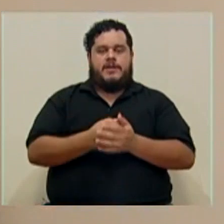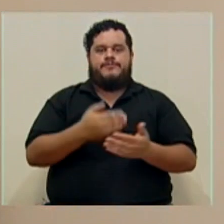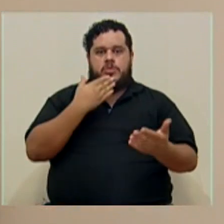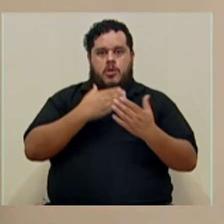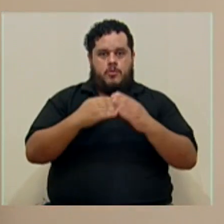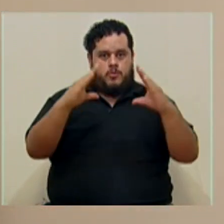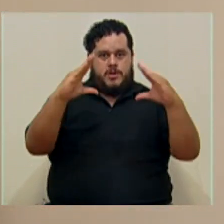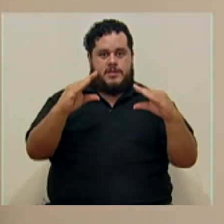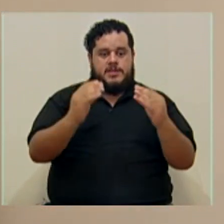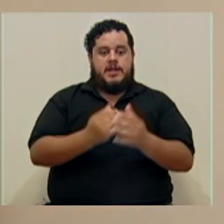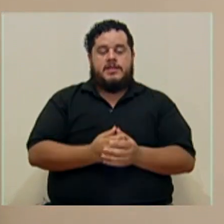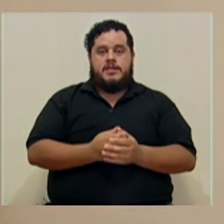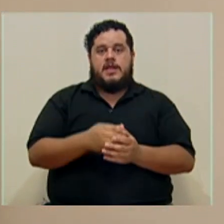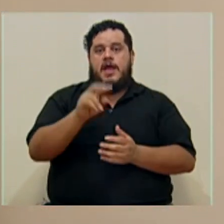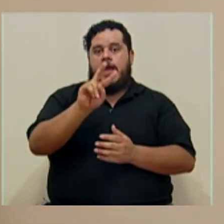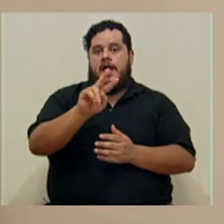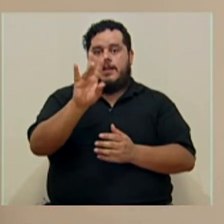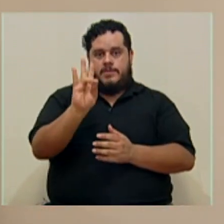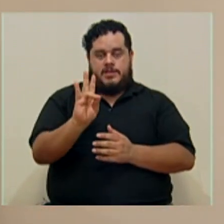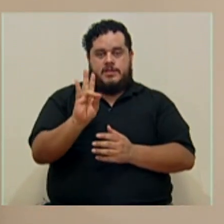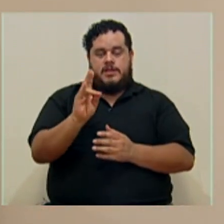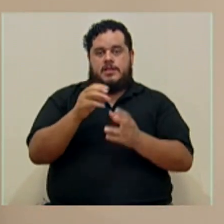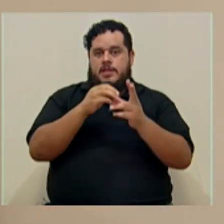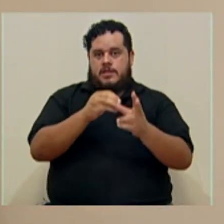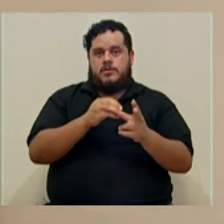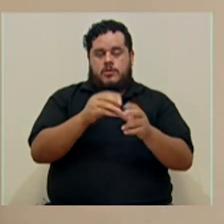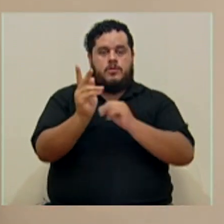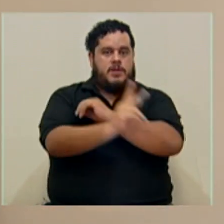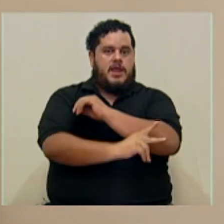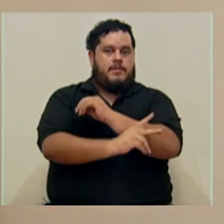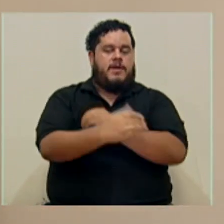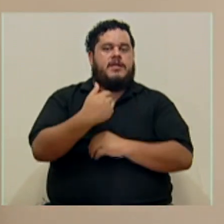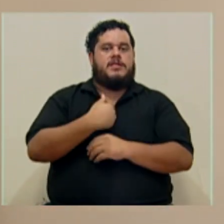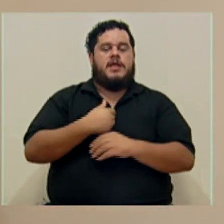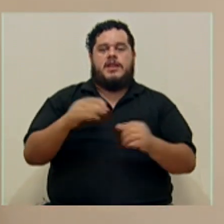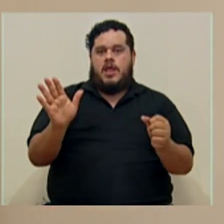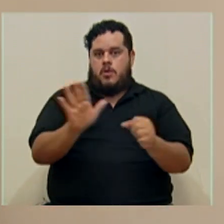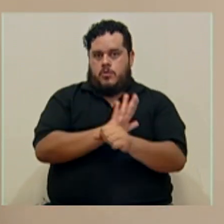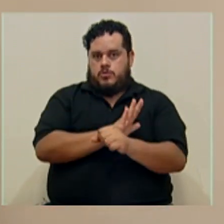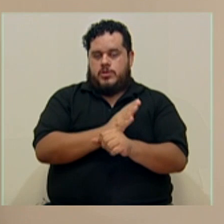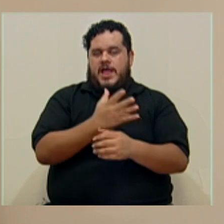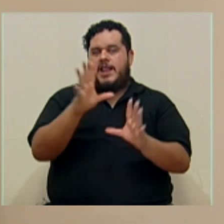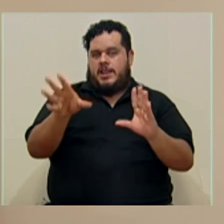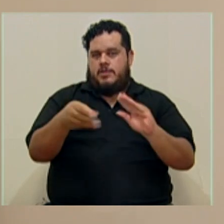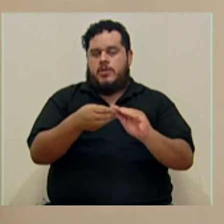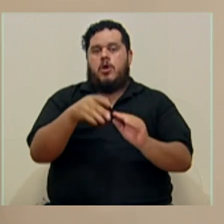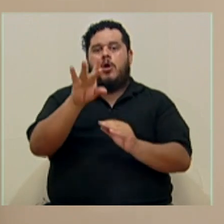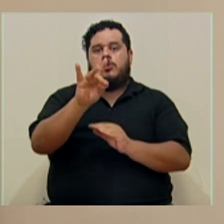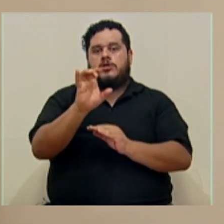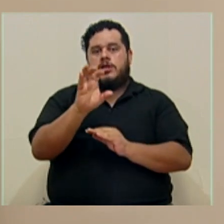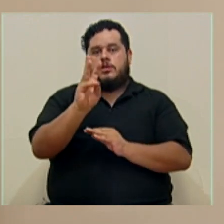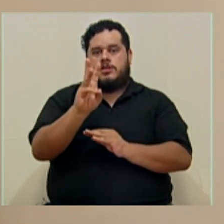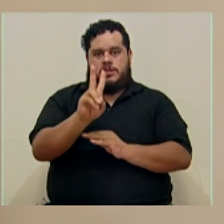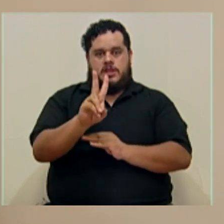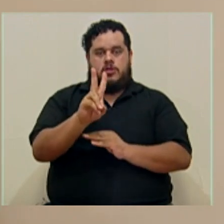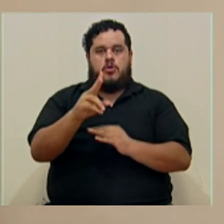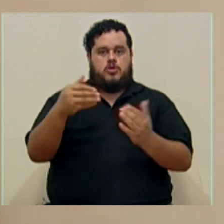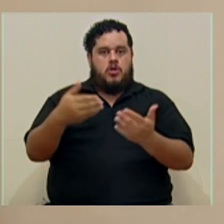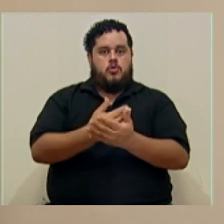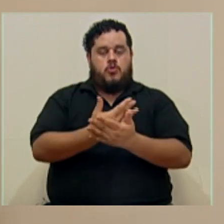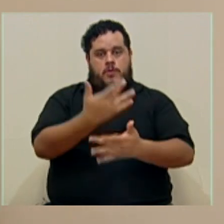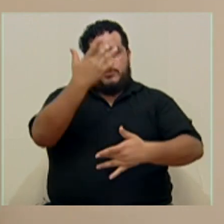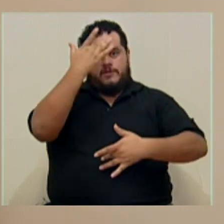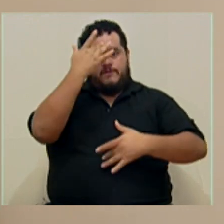Buenas tardes. Al 27 de octubre, el país registra un total de 862 casos nuevos